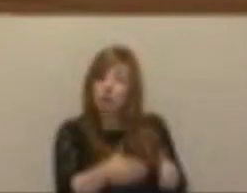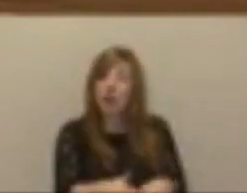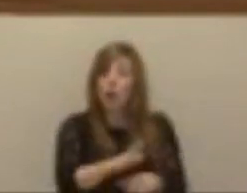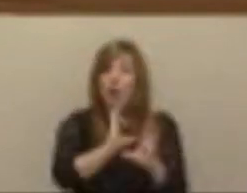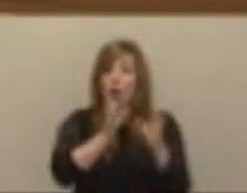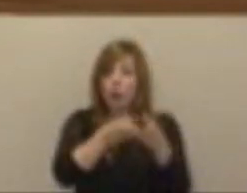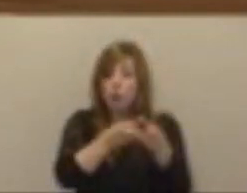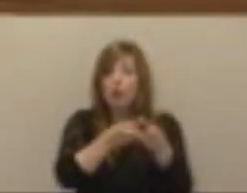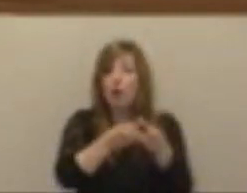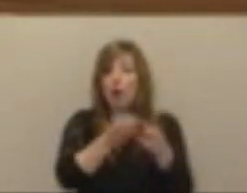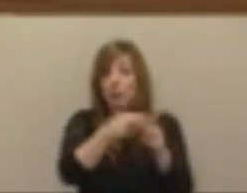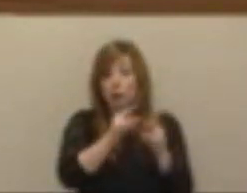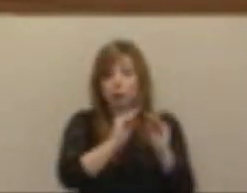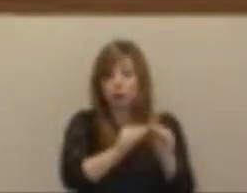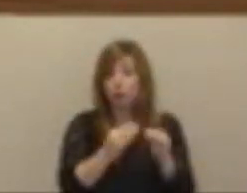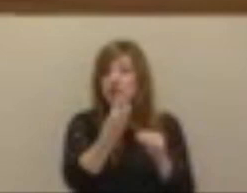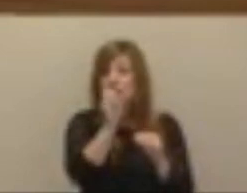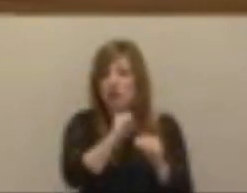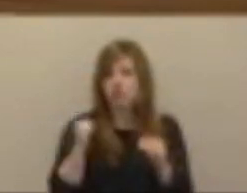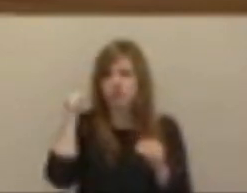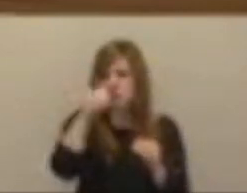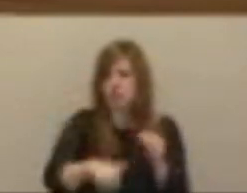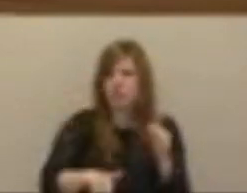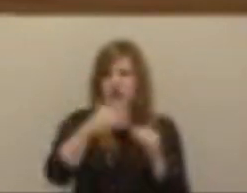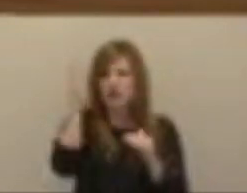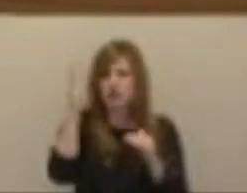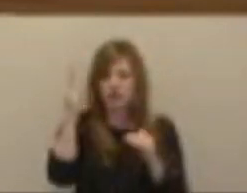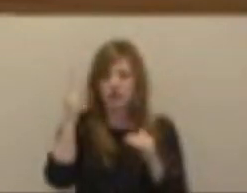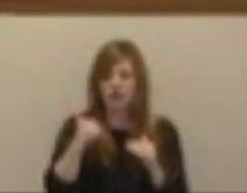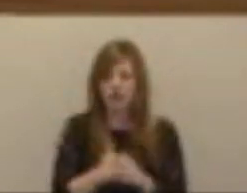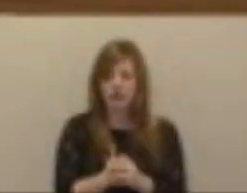Administración desde hace más de 30 años. Para todo eso cuenten con nosotros.